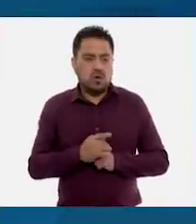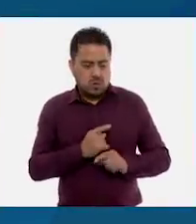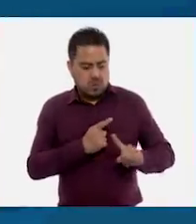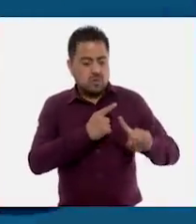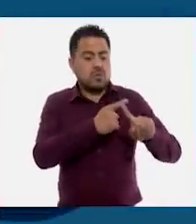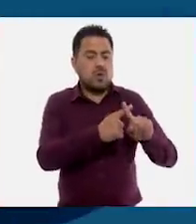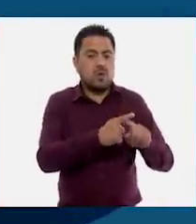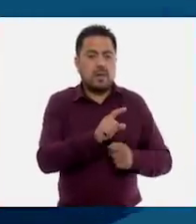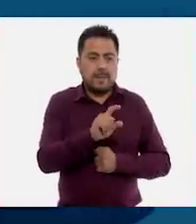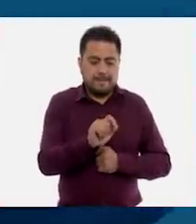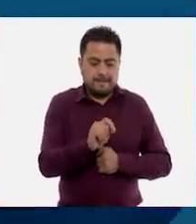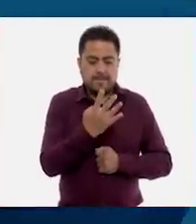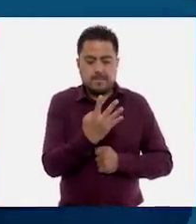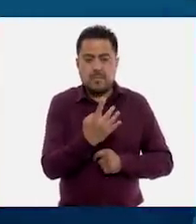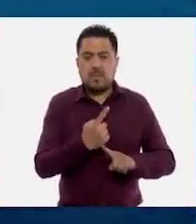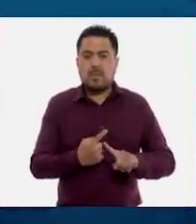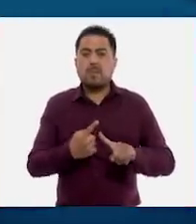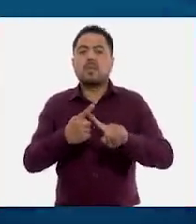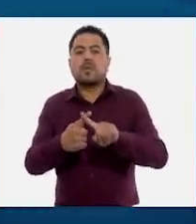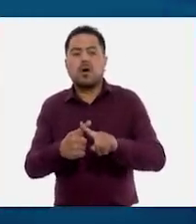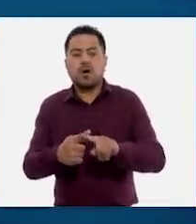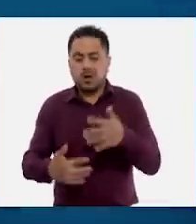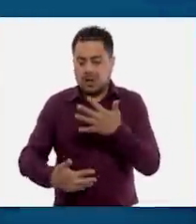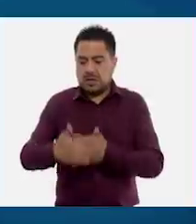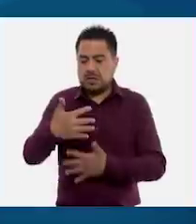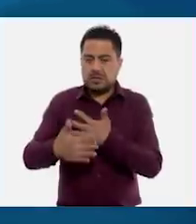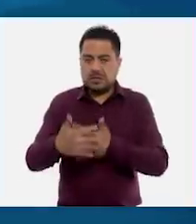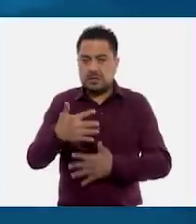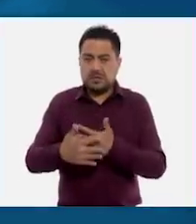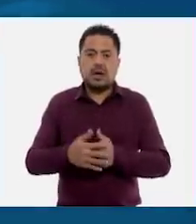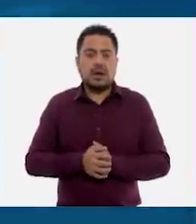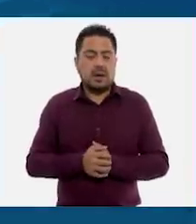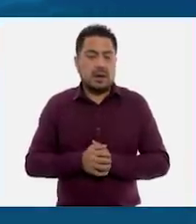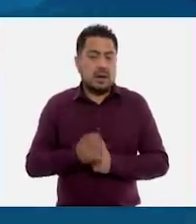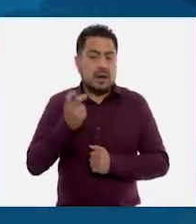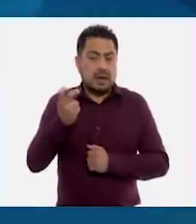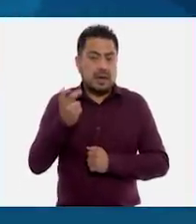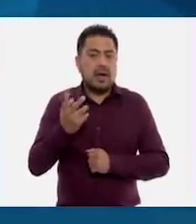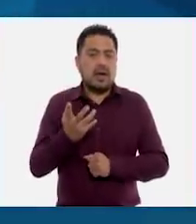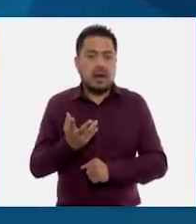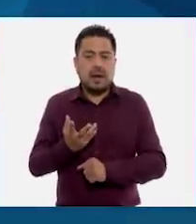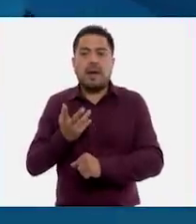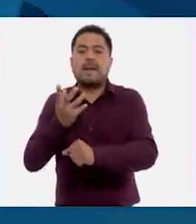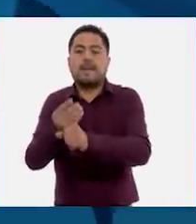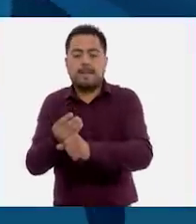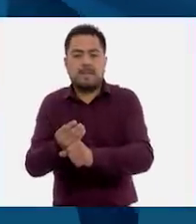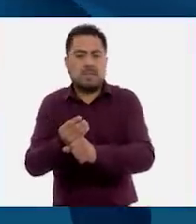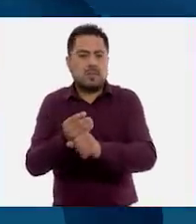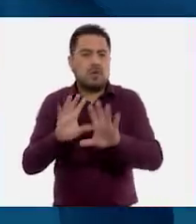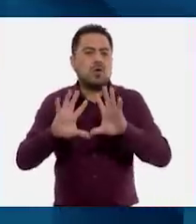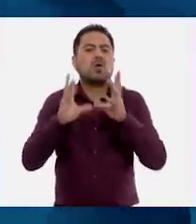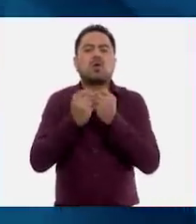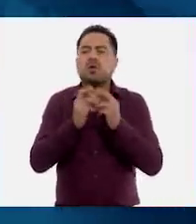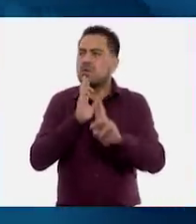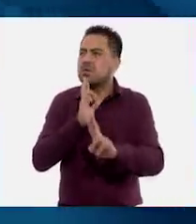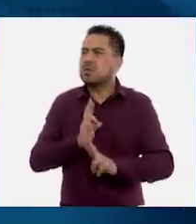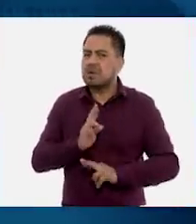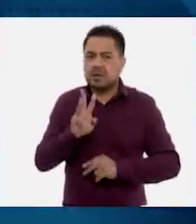multiplicamos 24 por 15. Y a eso se da un total